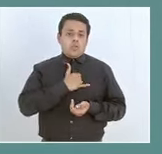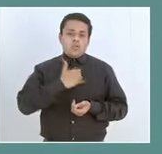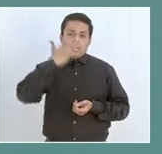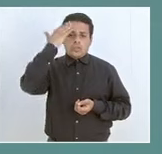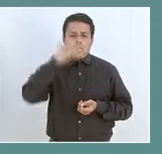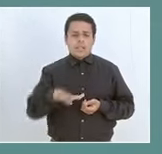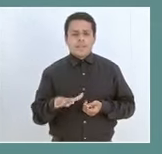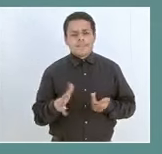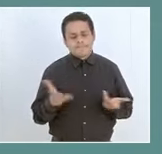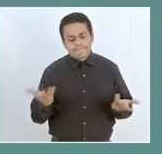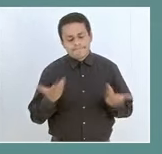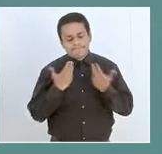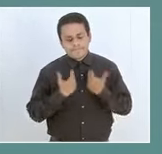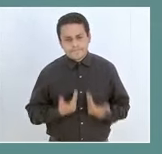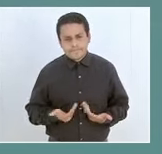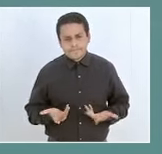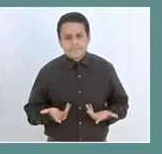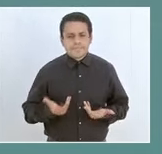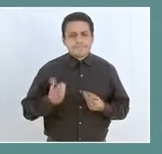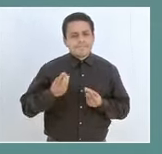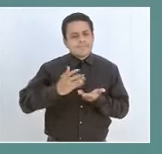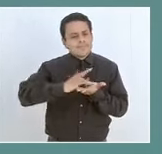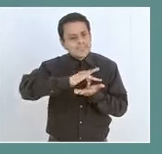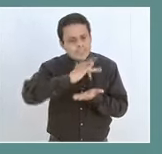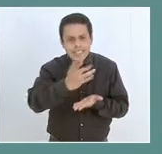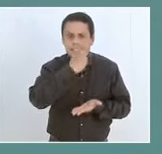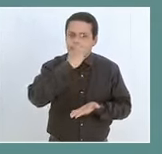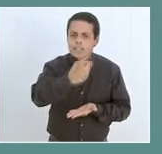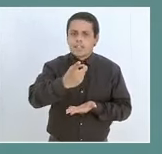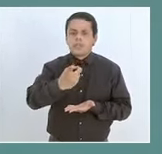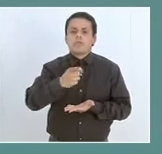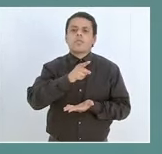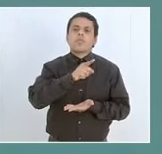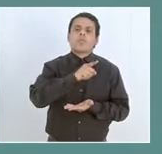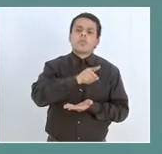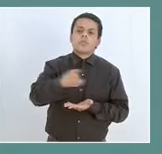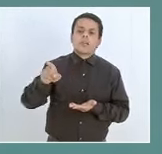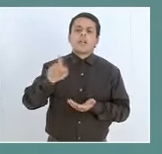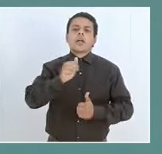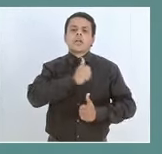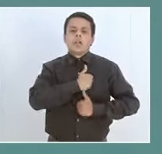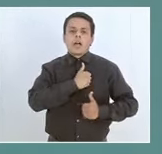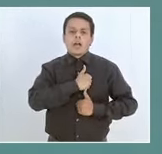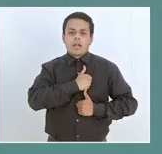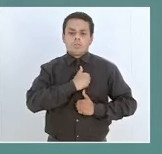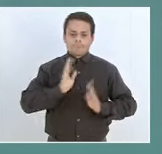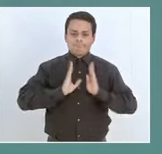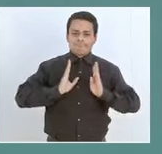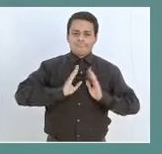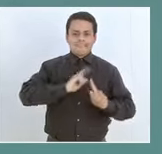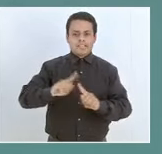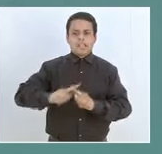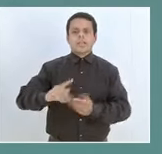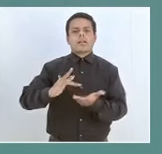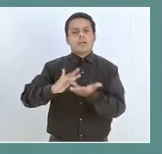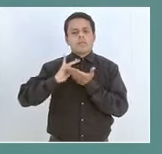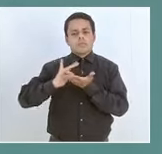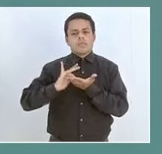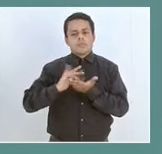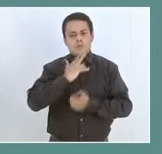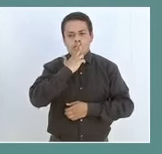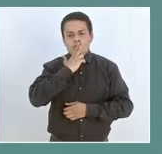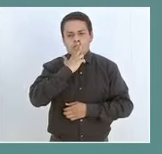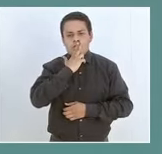reconozco y agradezco mucho el apoyo de las Fuerzas Armadas y